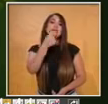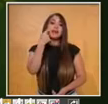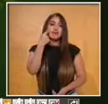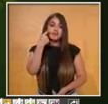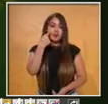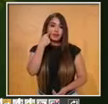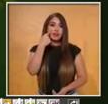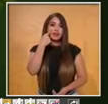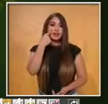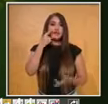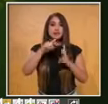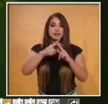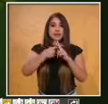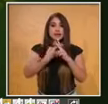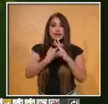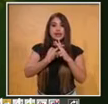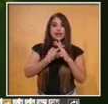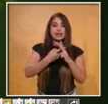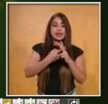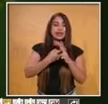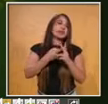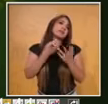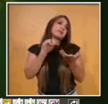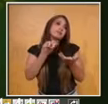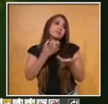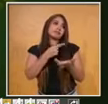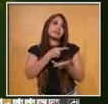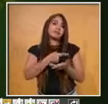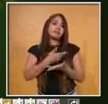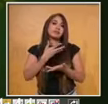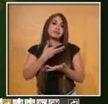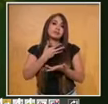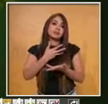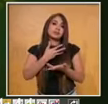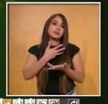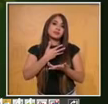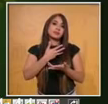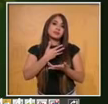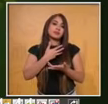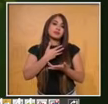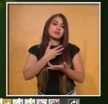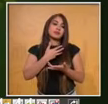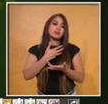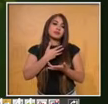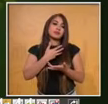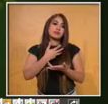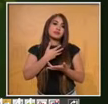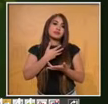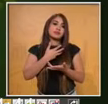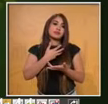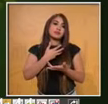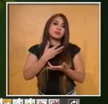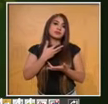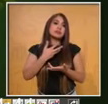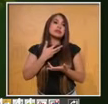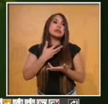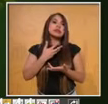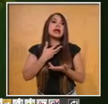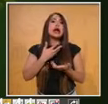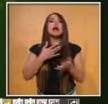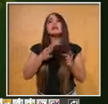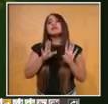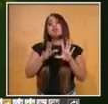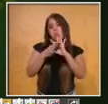la letra E. La analogía, como te dijo el maestro, es en eternidad, era, espacio, presente, porque hace referencia